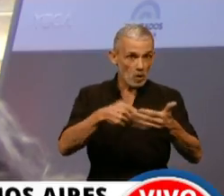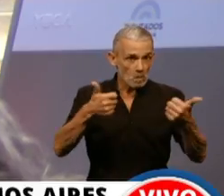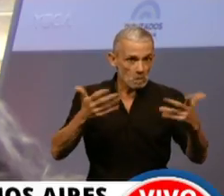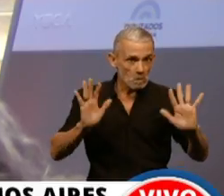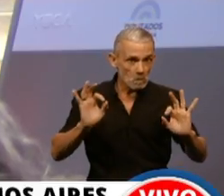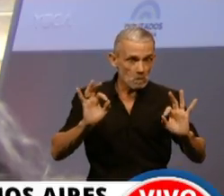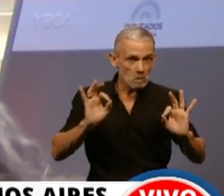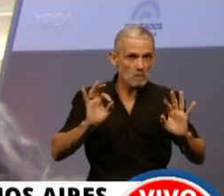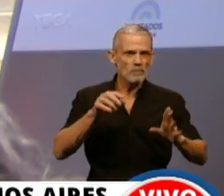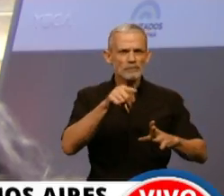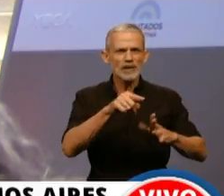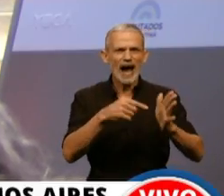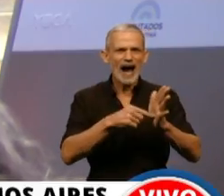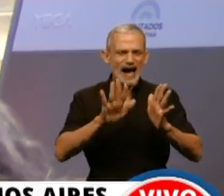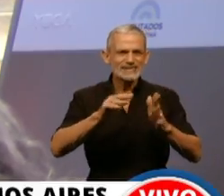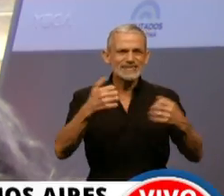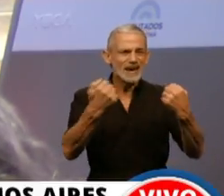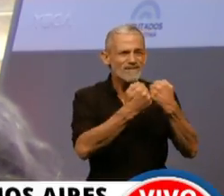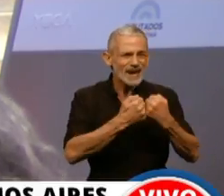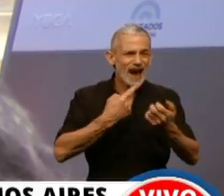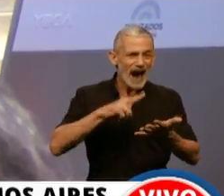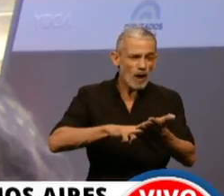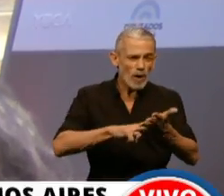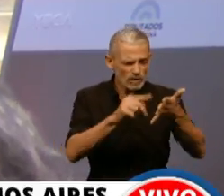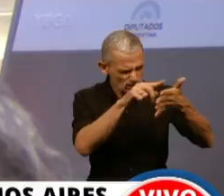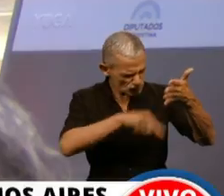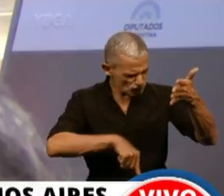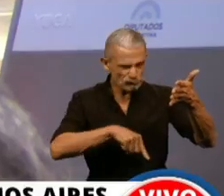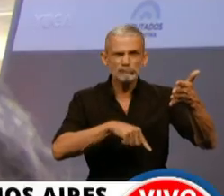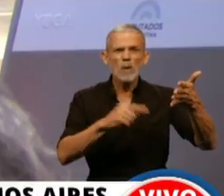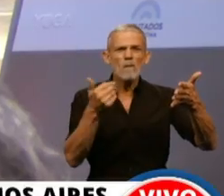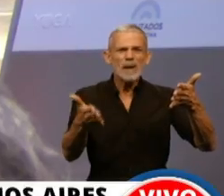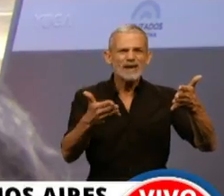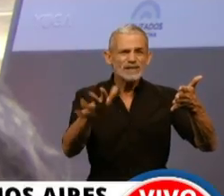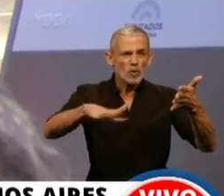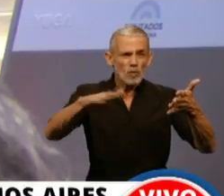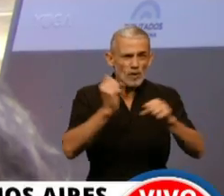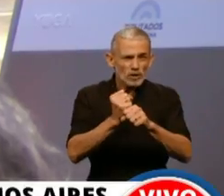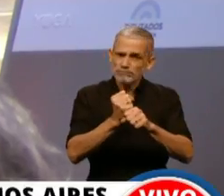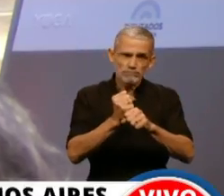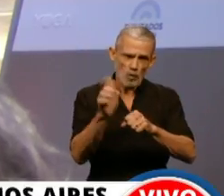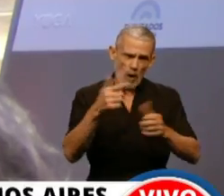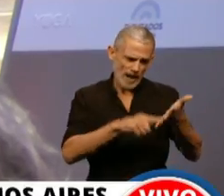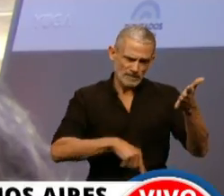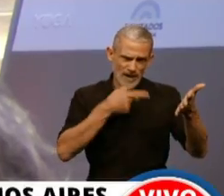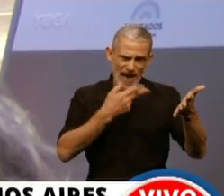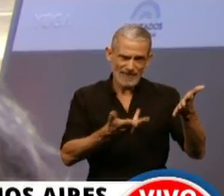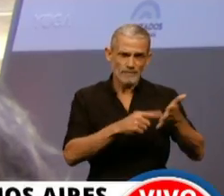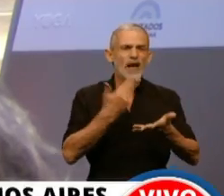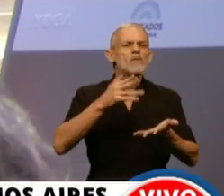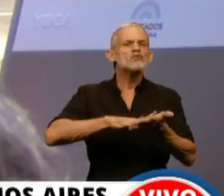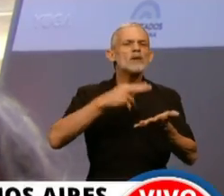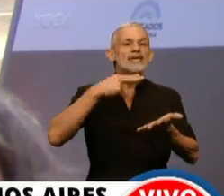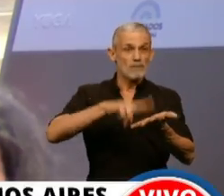para nada en este consenso fiscal hay algún beneficio para el pueblo trabajador porque si hablamos de